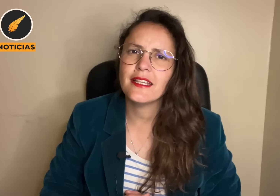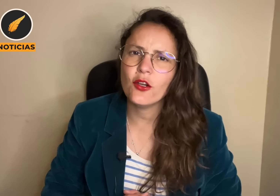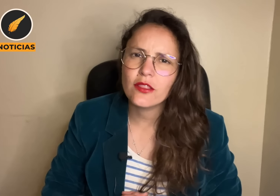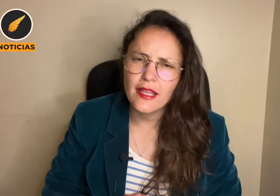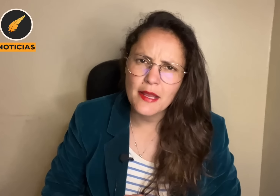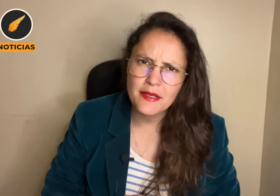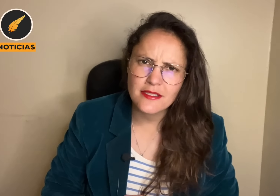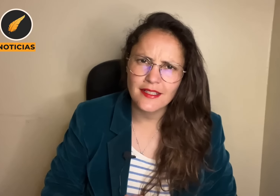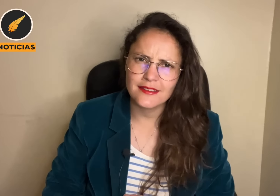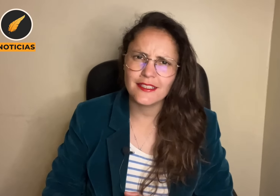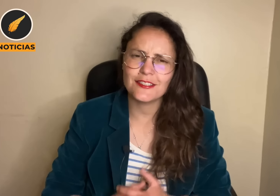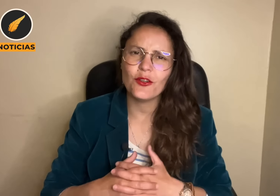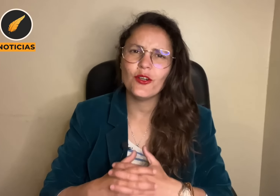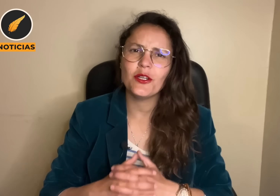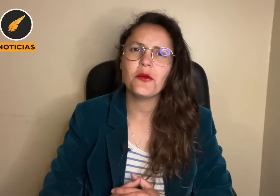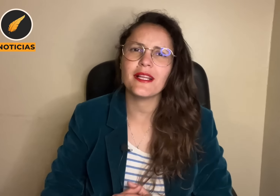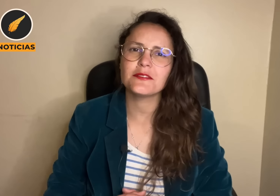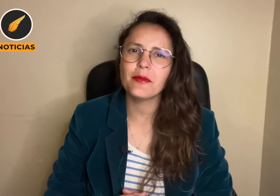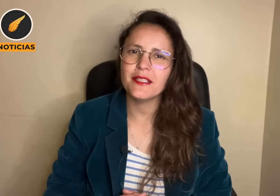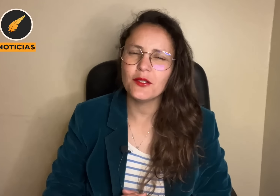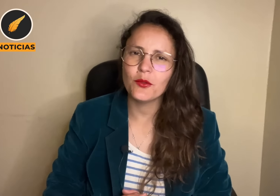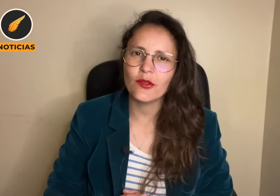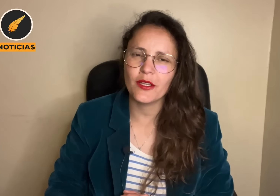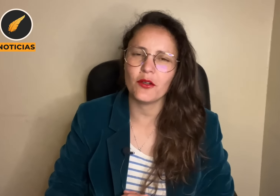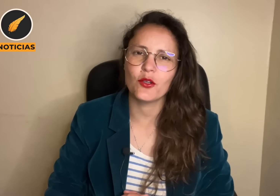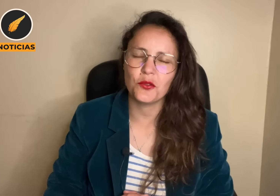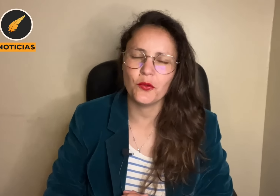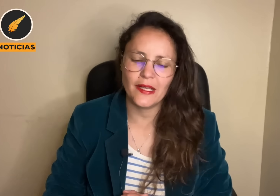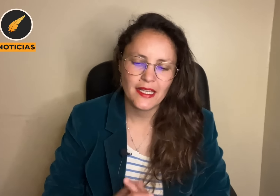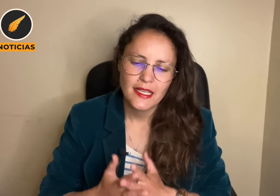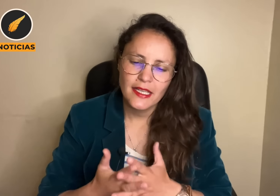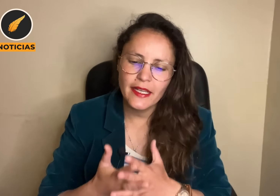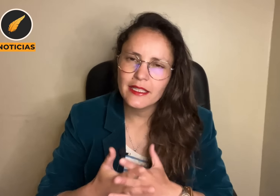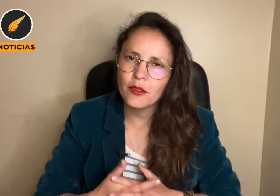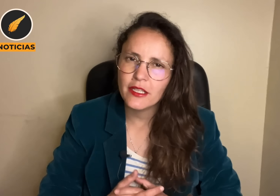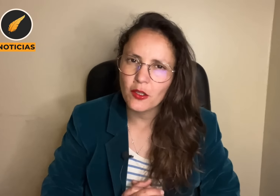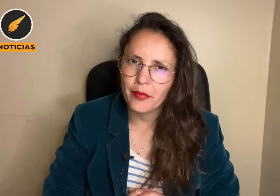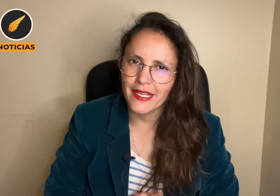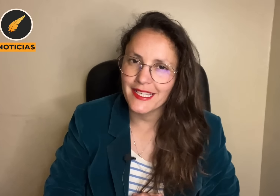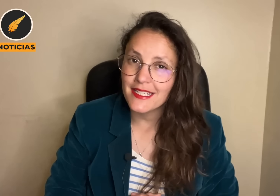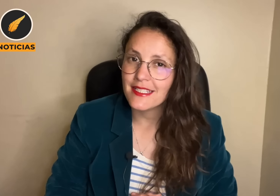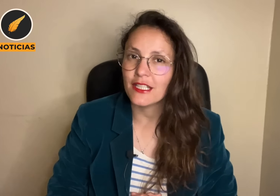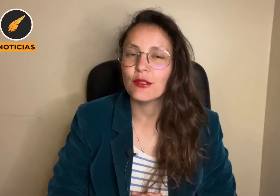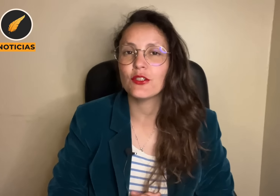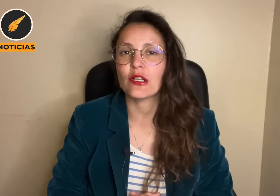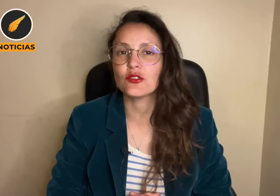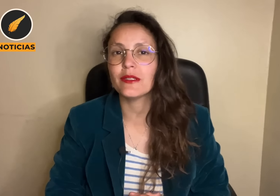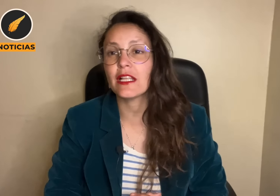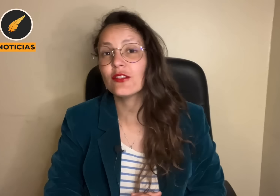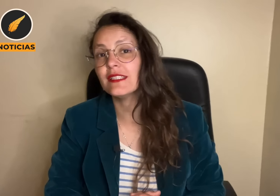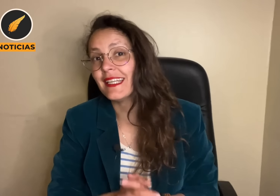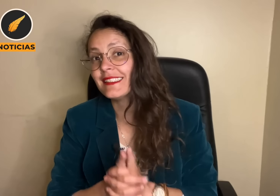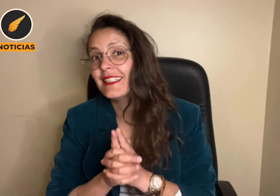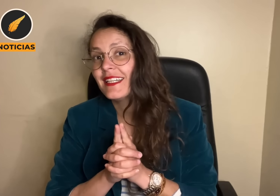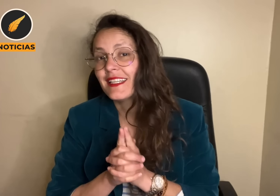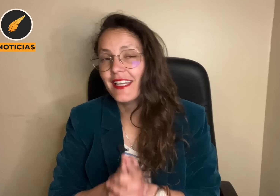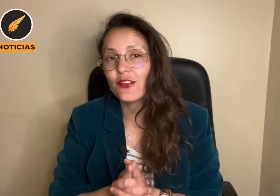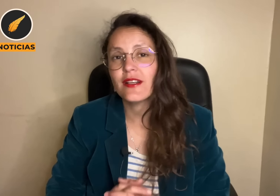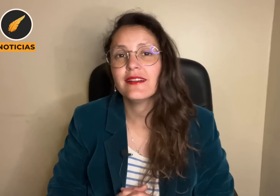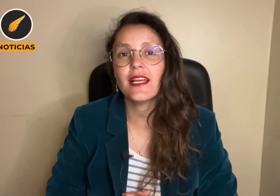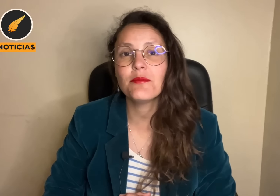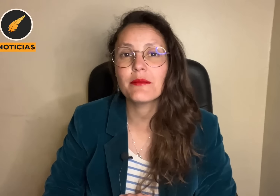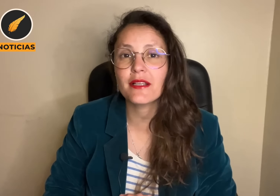días, queridos telepensantes. Hoy lunes 21 de octubre y ya estamos listos para iniciar nuestro resumen de noticias.